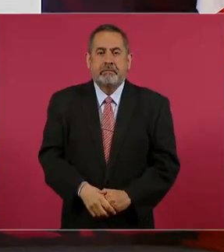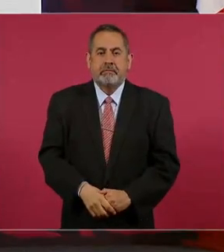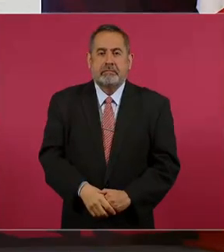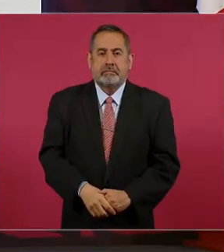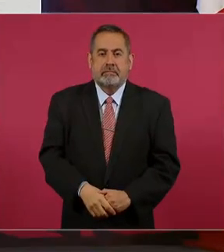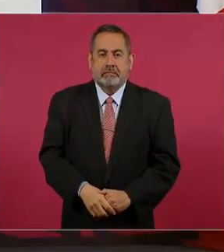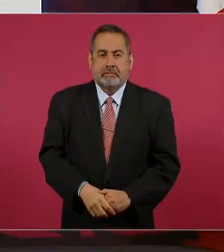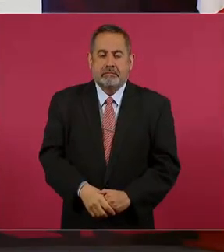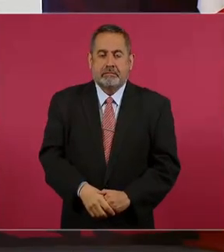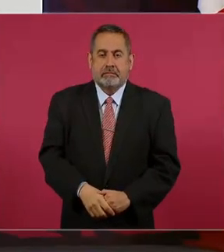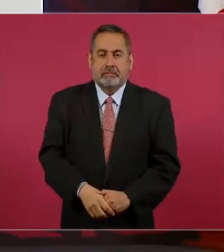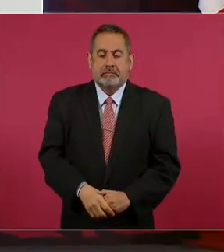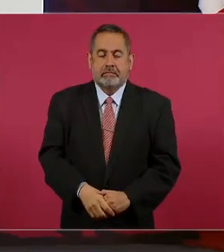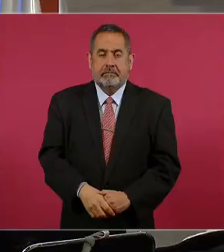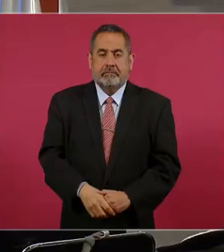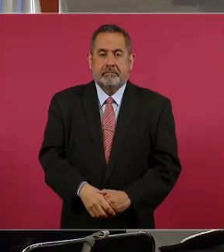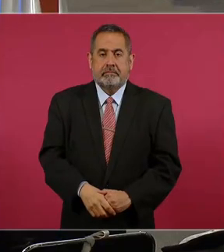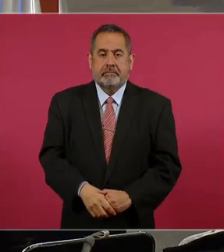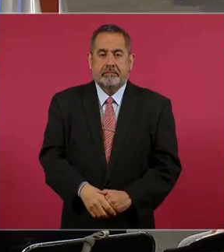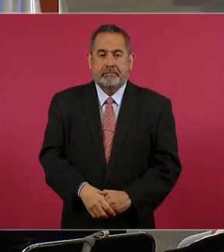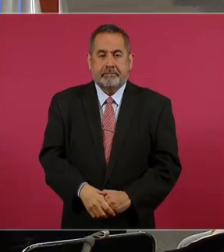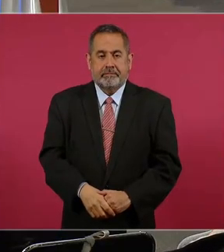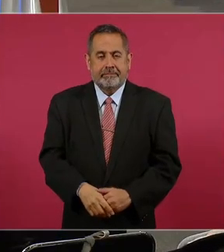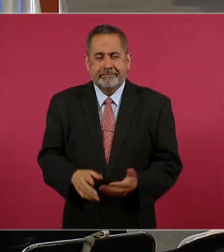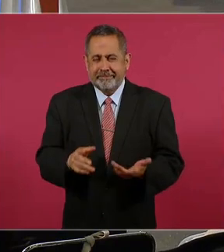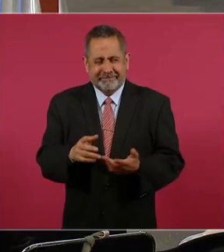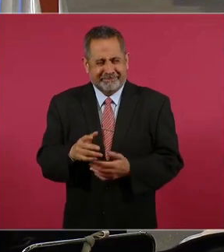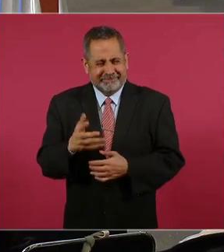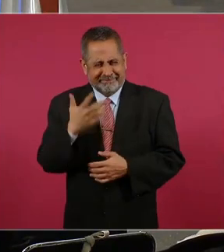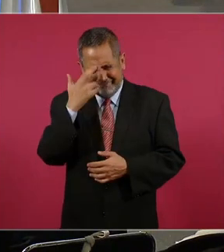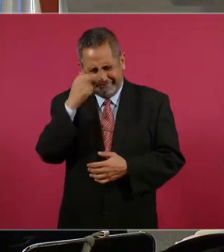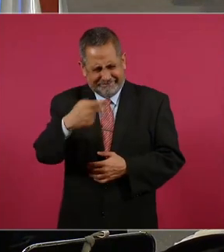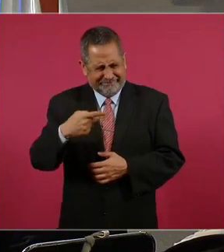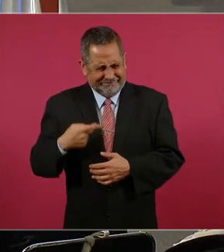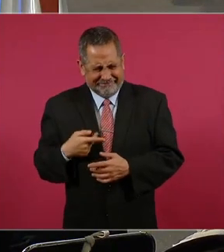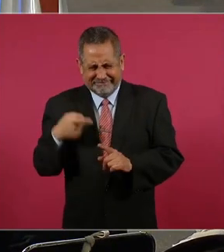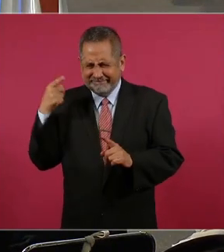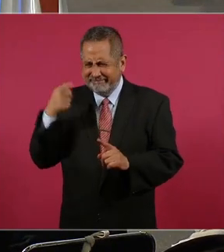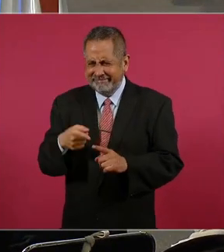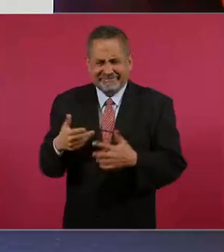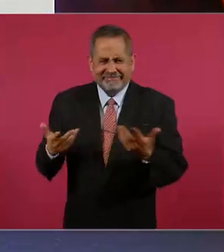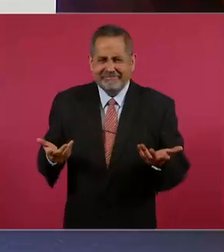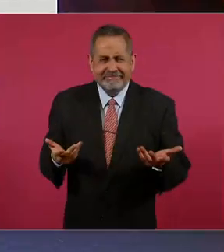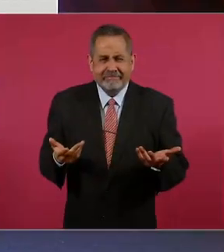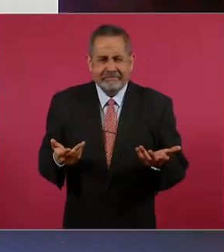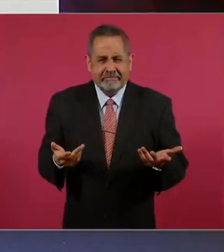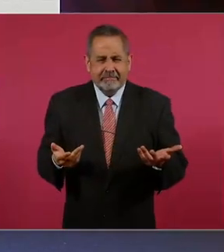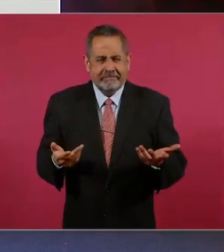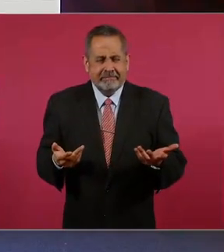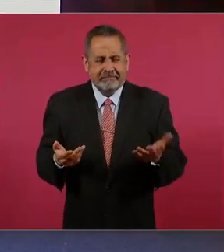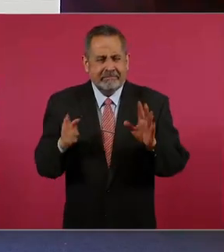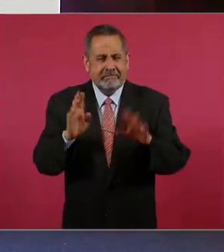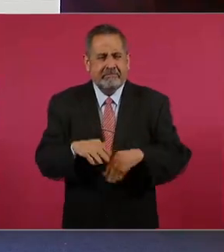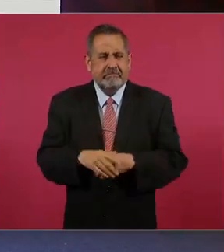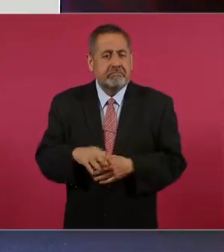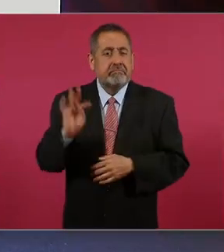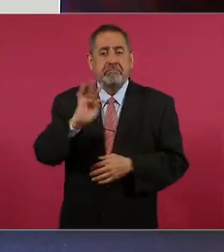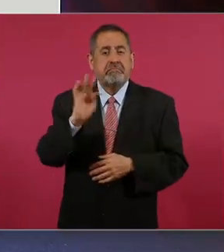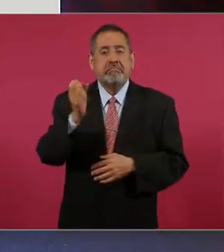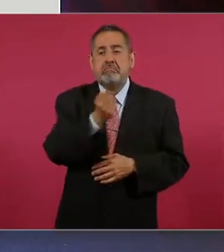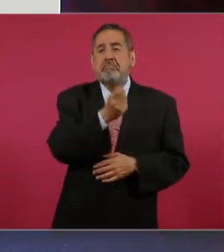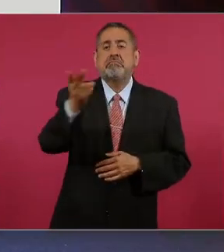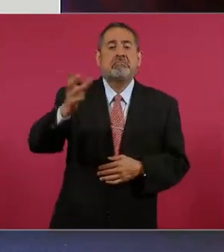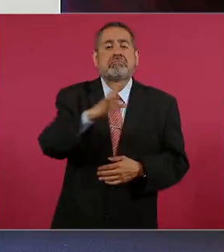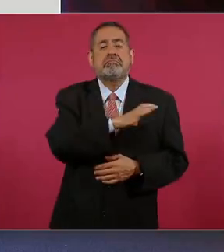¿A poco la pregunta viene al caso porque dijo que lo haría si algún candidato